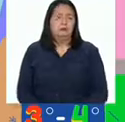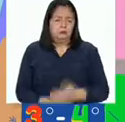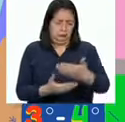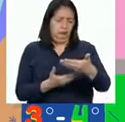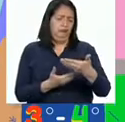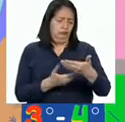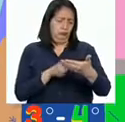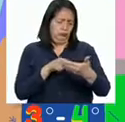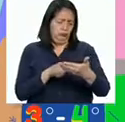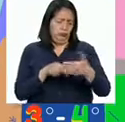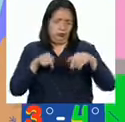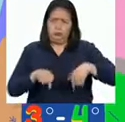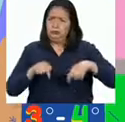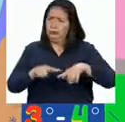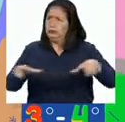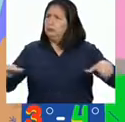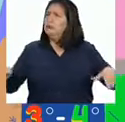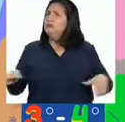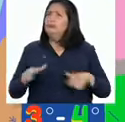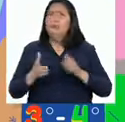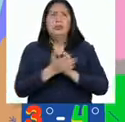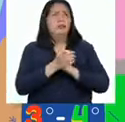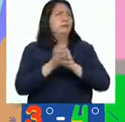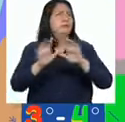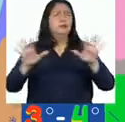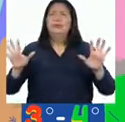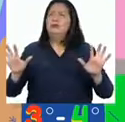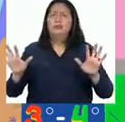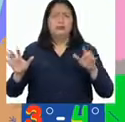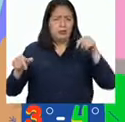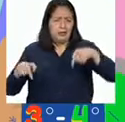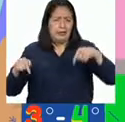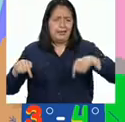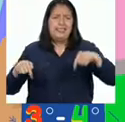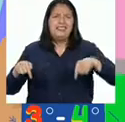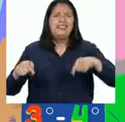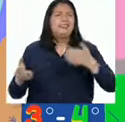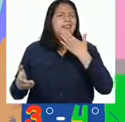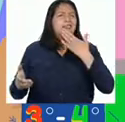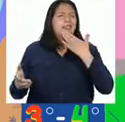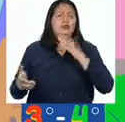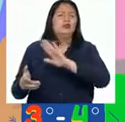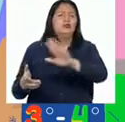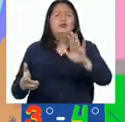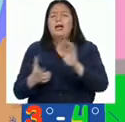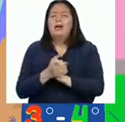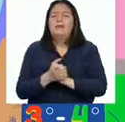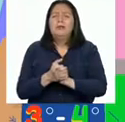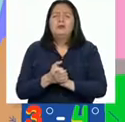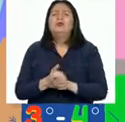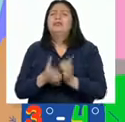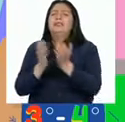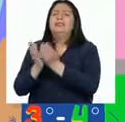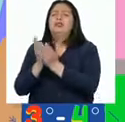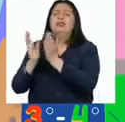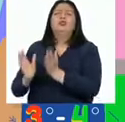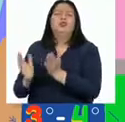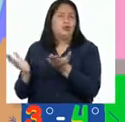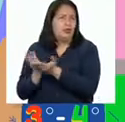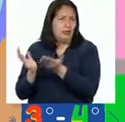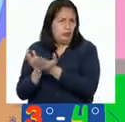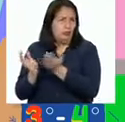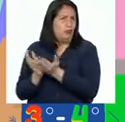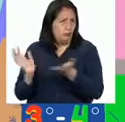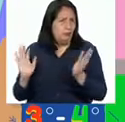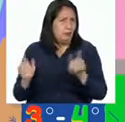Usted está en el espacio amistoso. Aquí se encuentran sus amigos y compañeros del